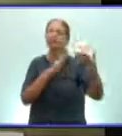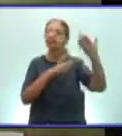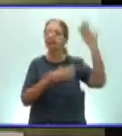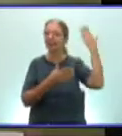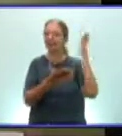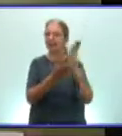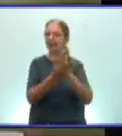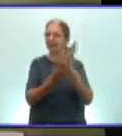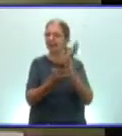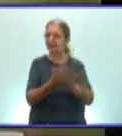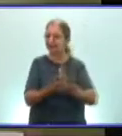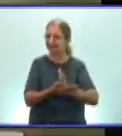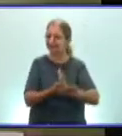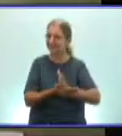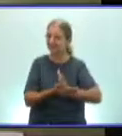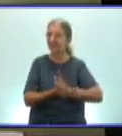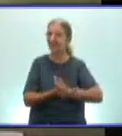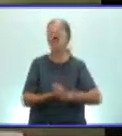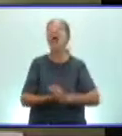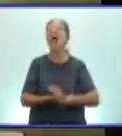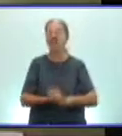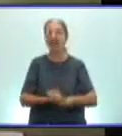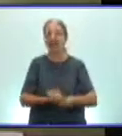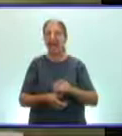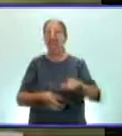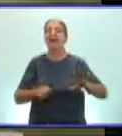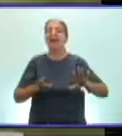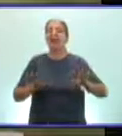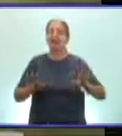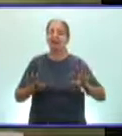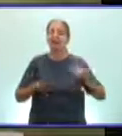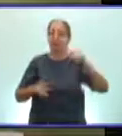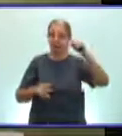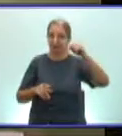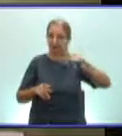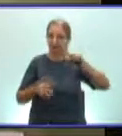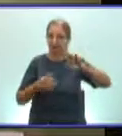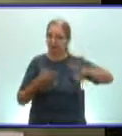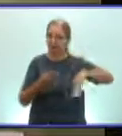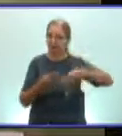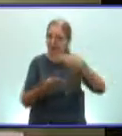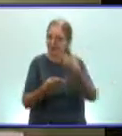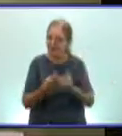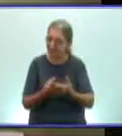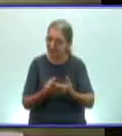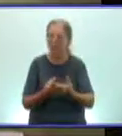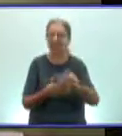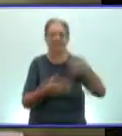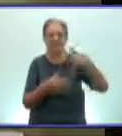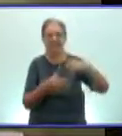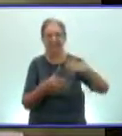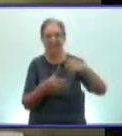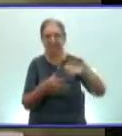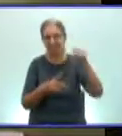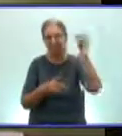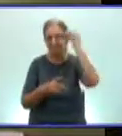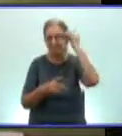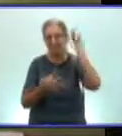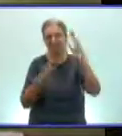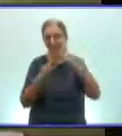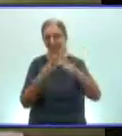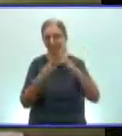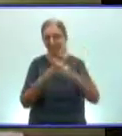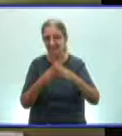clases anteriores. Entonces les voy a dejar como propuesta una tarea de aprendizaje para la casa.